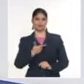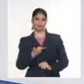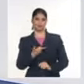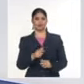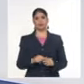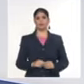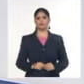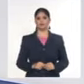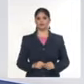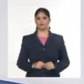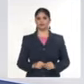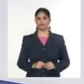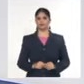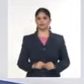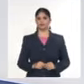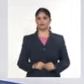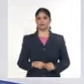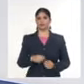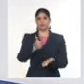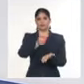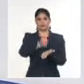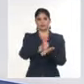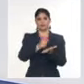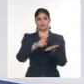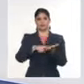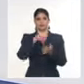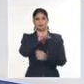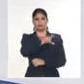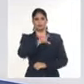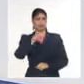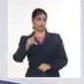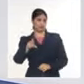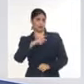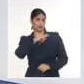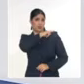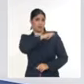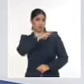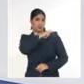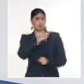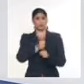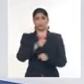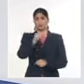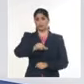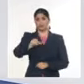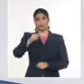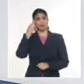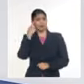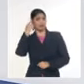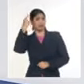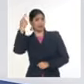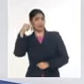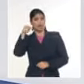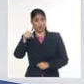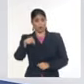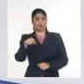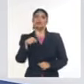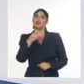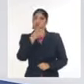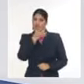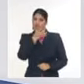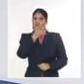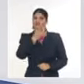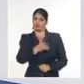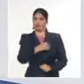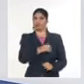Cuadros y trabajadores de la sede del Comité Central del Partido Comunista de Cuba rindieron homenaje este 13 de agosto al comandante en jefe Fidel